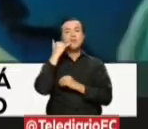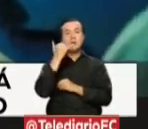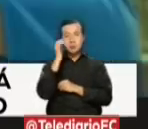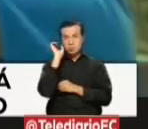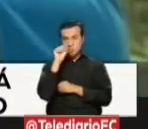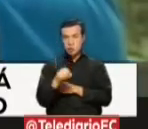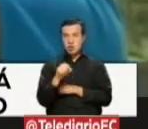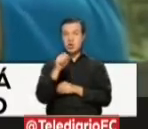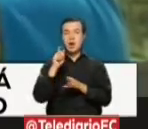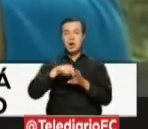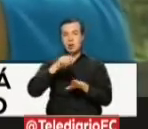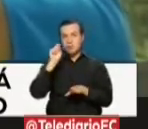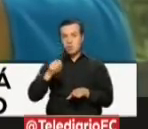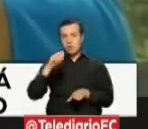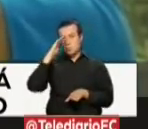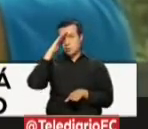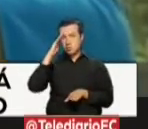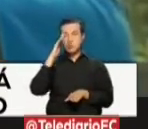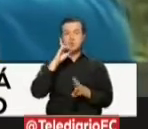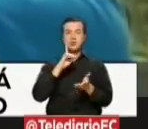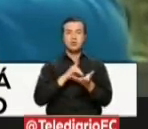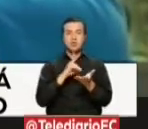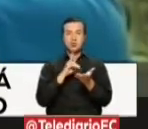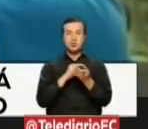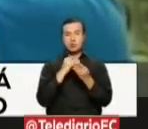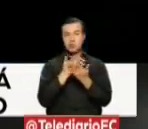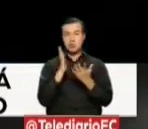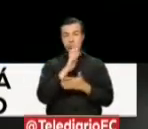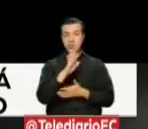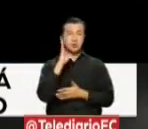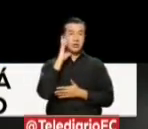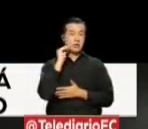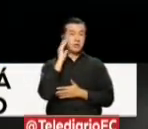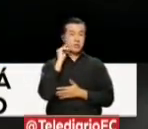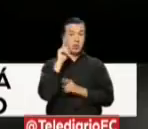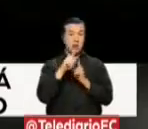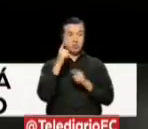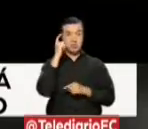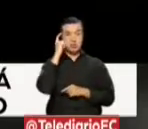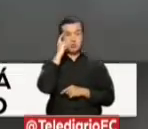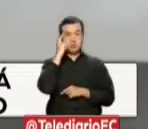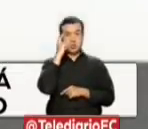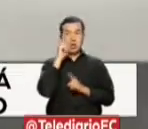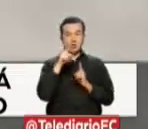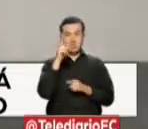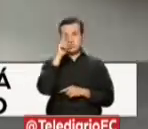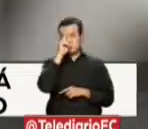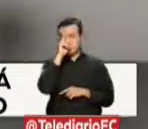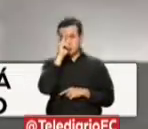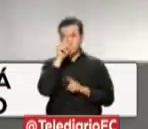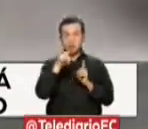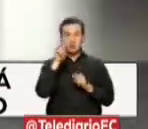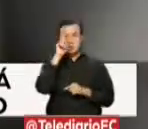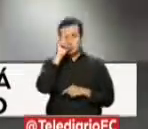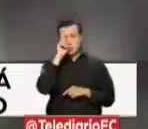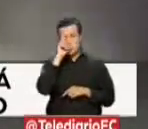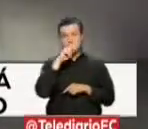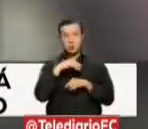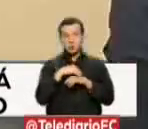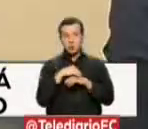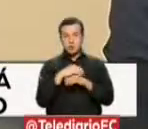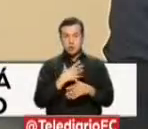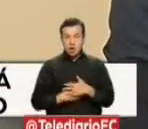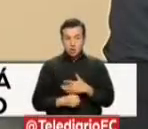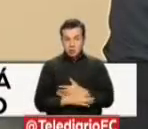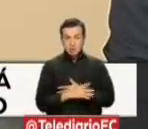habilitado también para abogados, policías y médicos, pues según su experiencia, la criminalización se da en todas las instancias que atienden a mujeres con aborto en